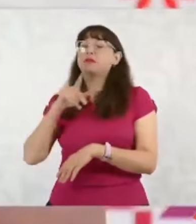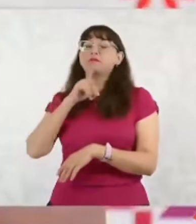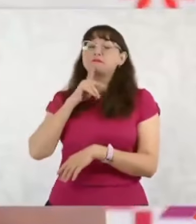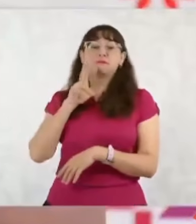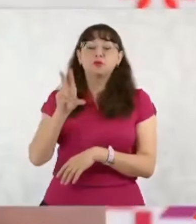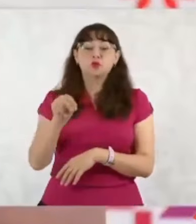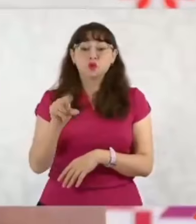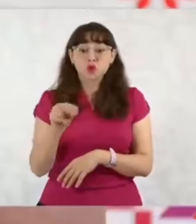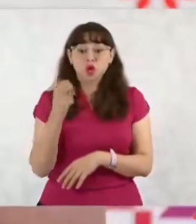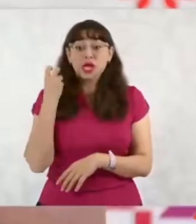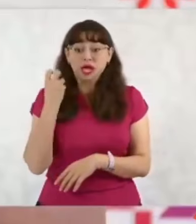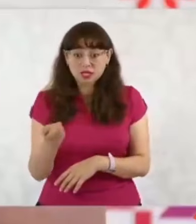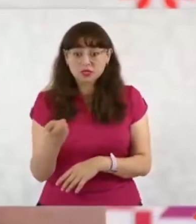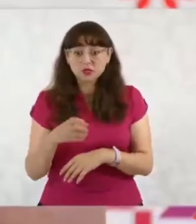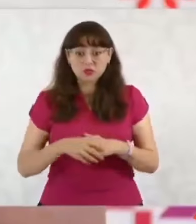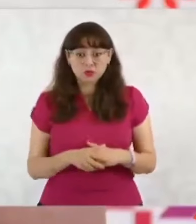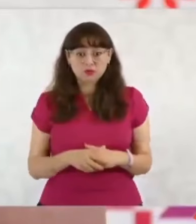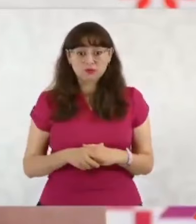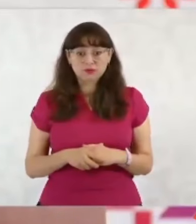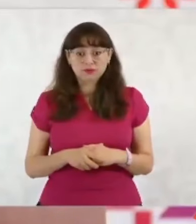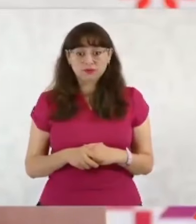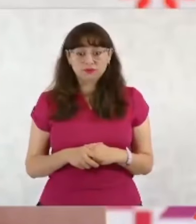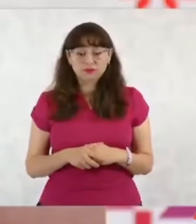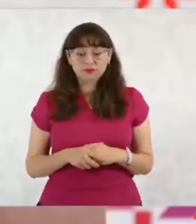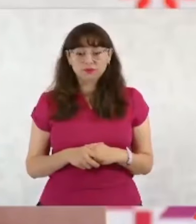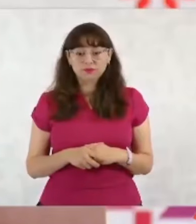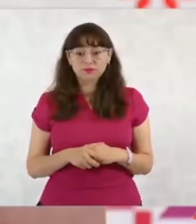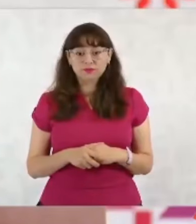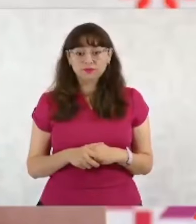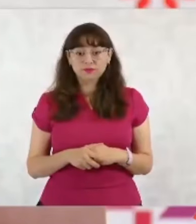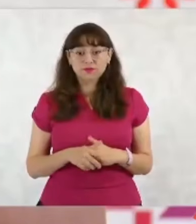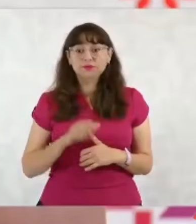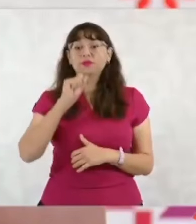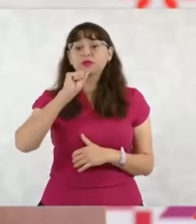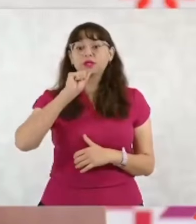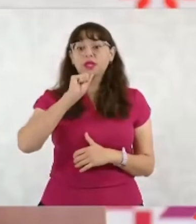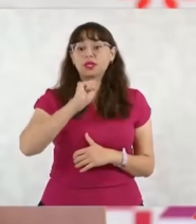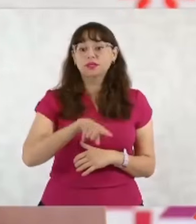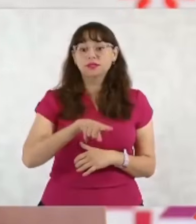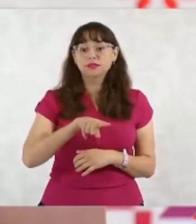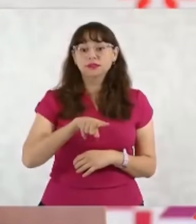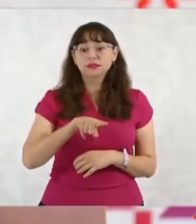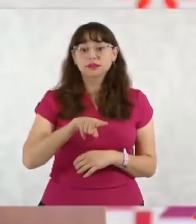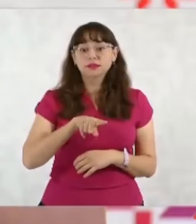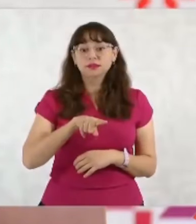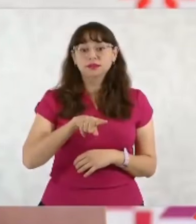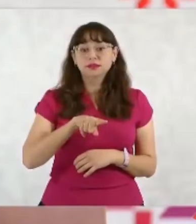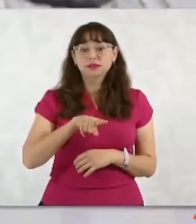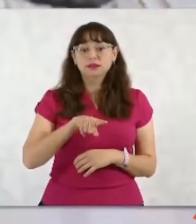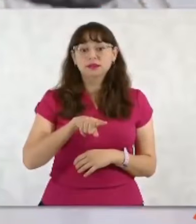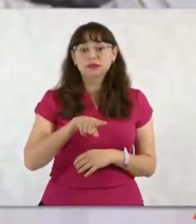fin, todo lo que se hizo con el caso de los